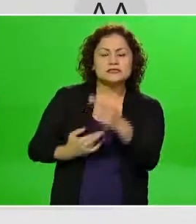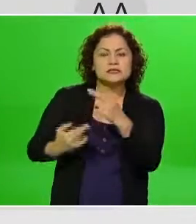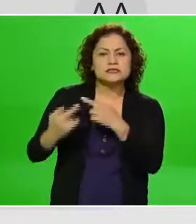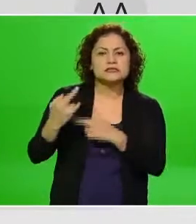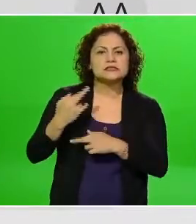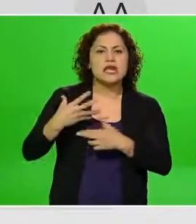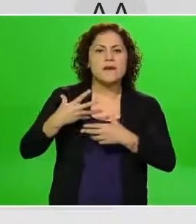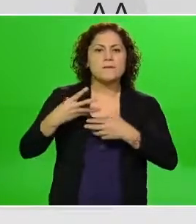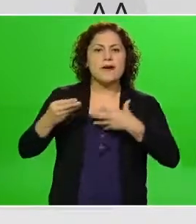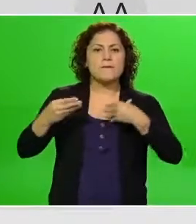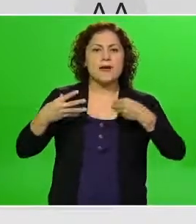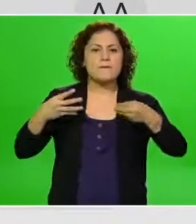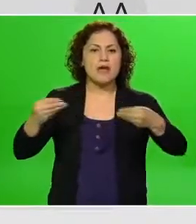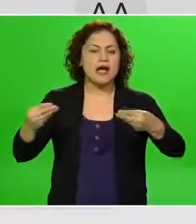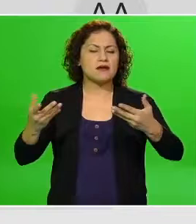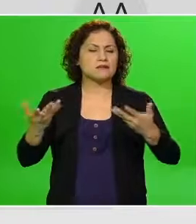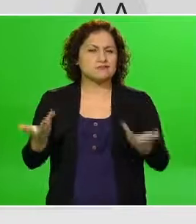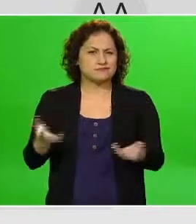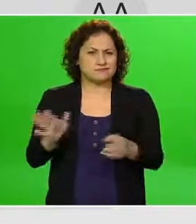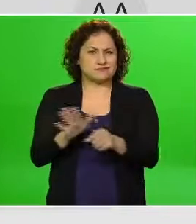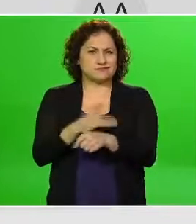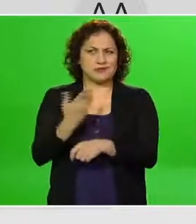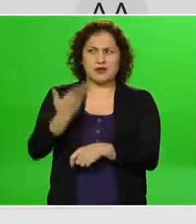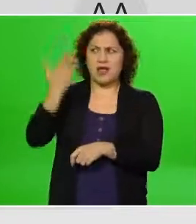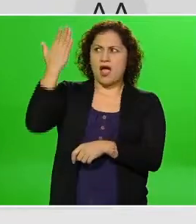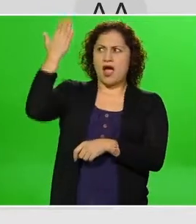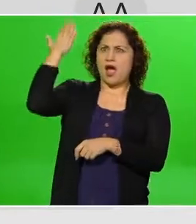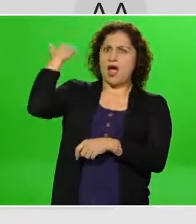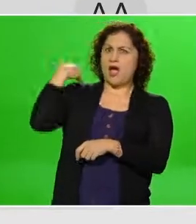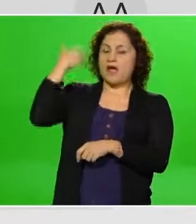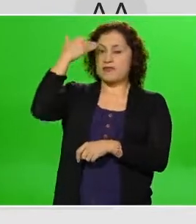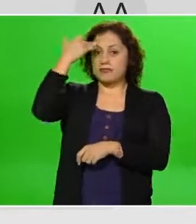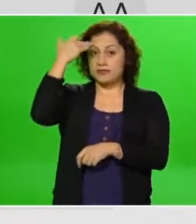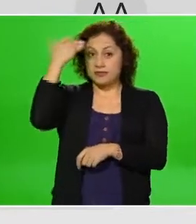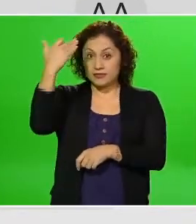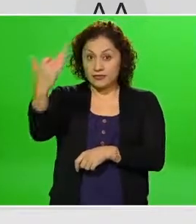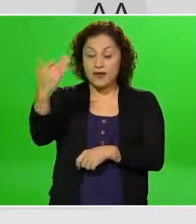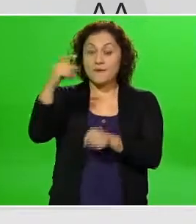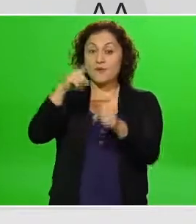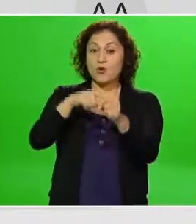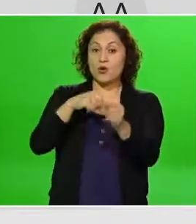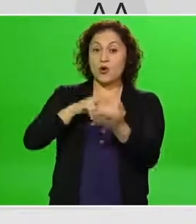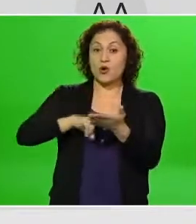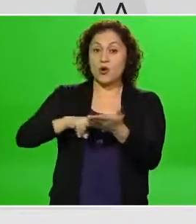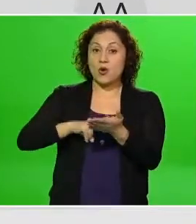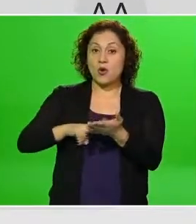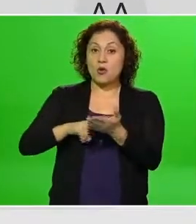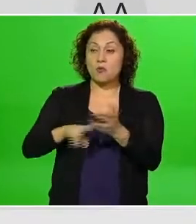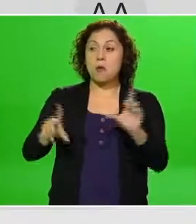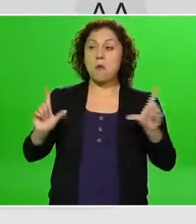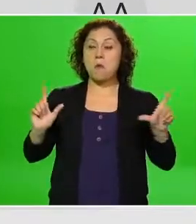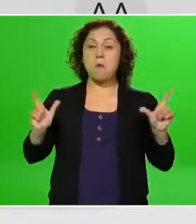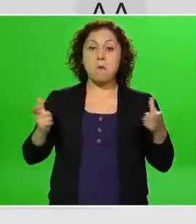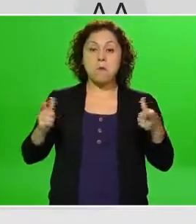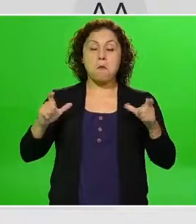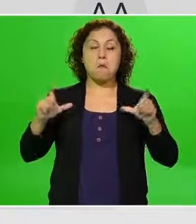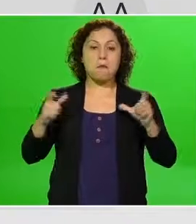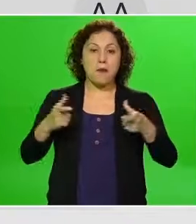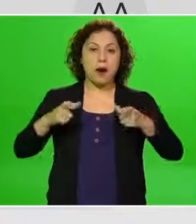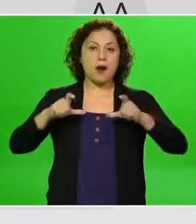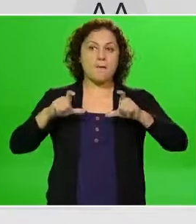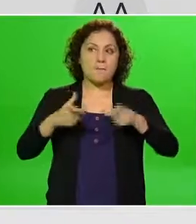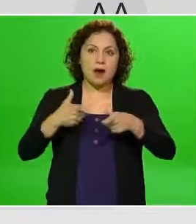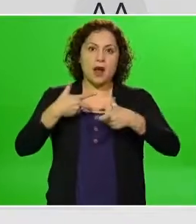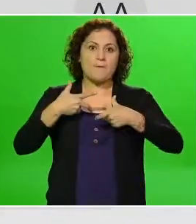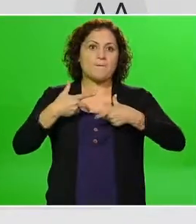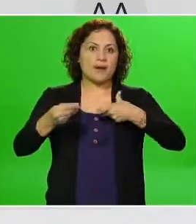sus contagios después de tanto tiempo en los que ha estado en semáforo verde, que tiene pues